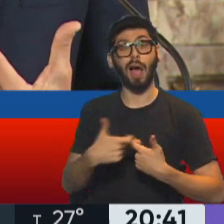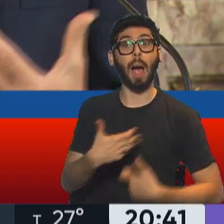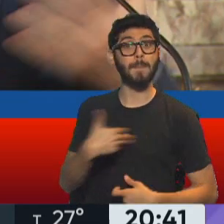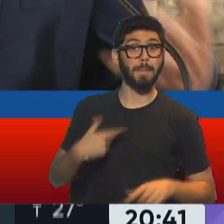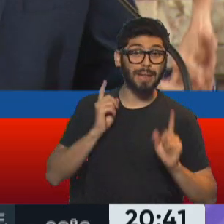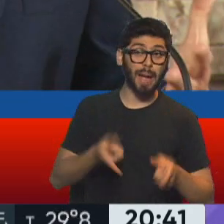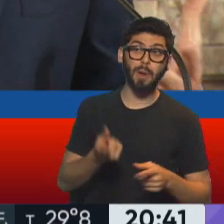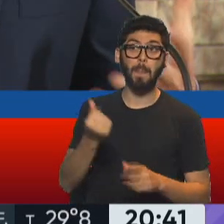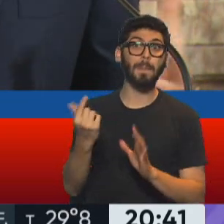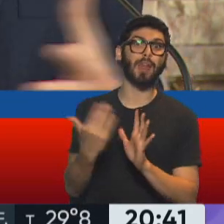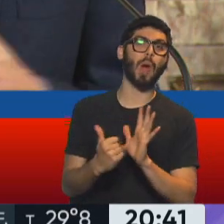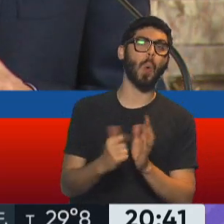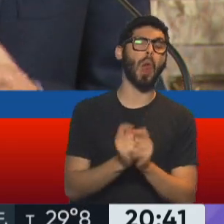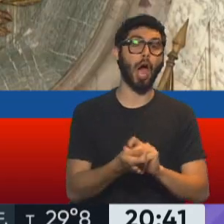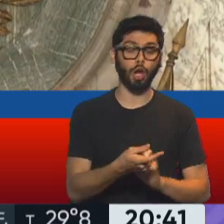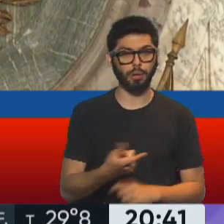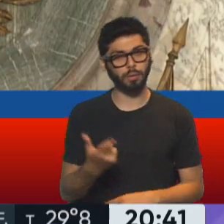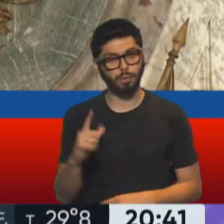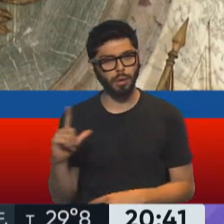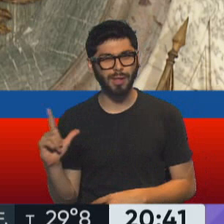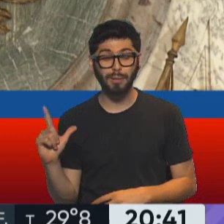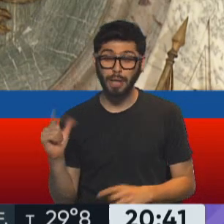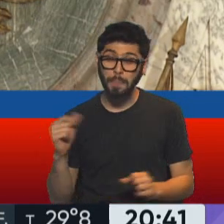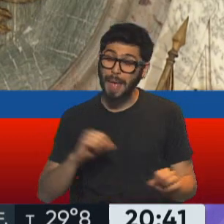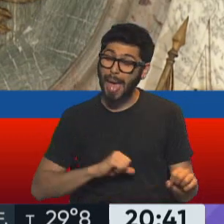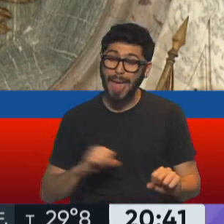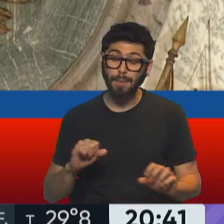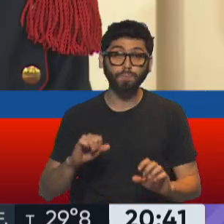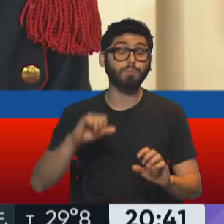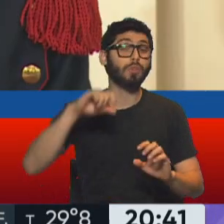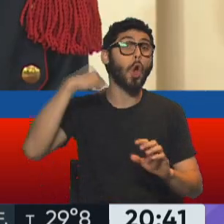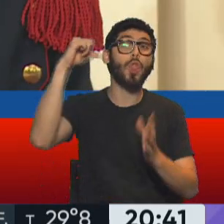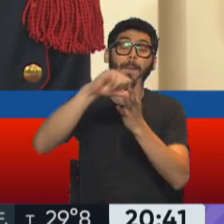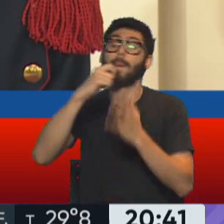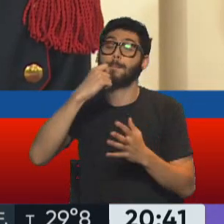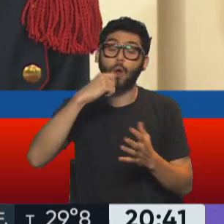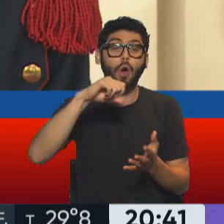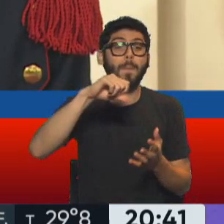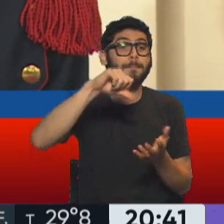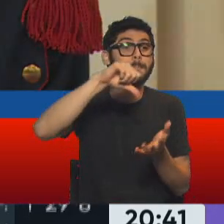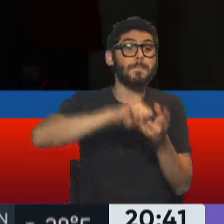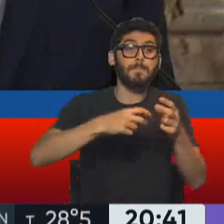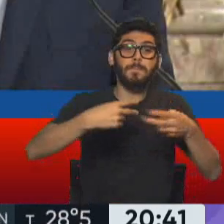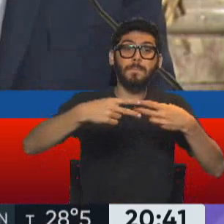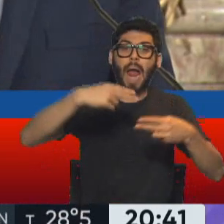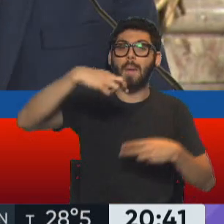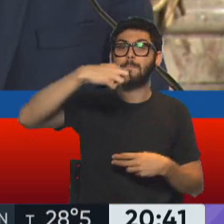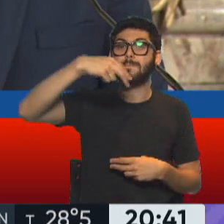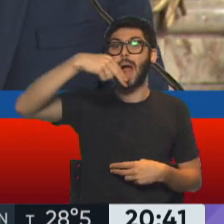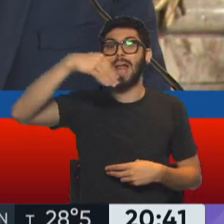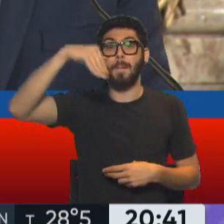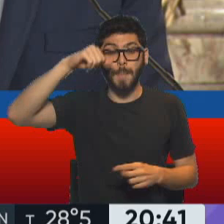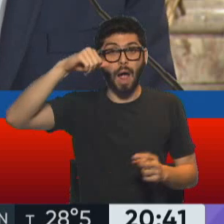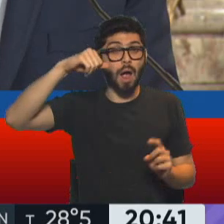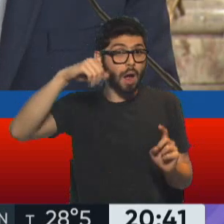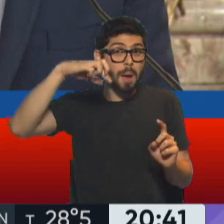De blanquearle su dinero. Es realmente escandaloso. En otros países, el Panama Papers solamente ameritó renuncias.